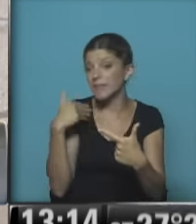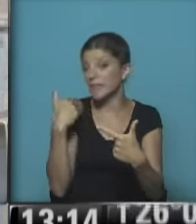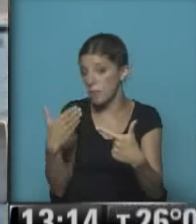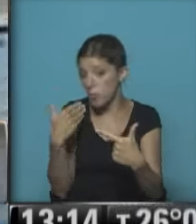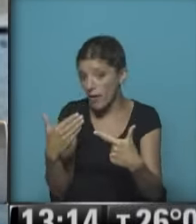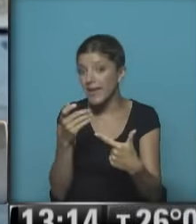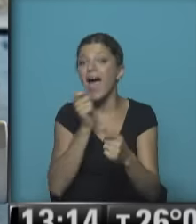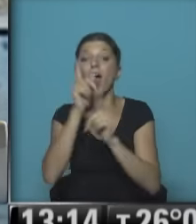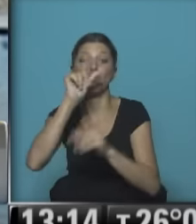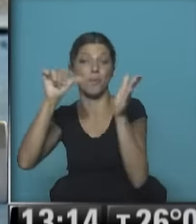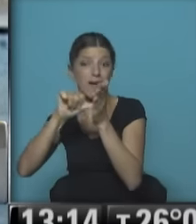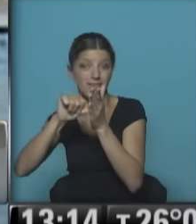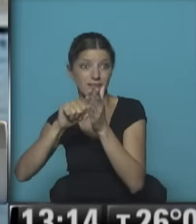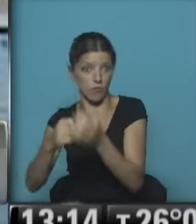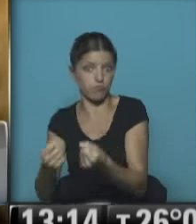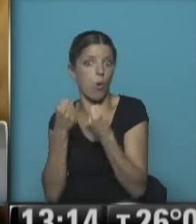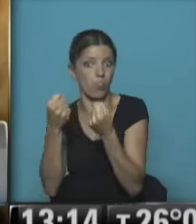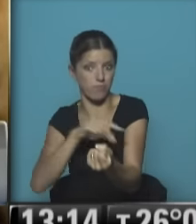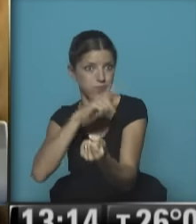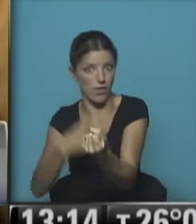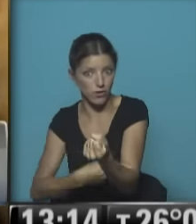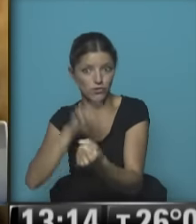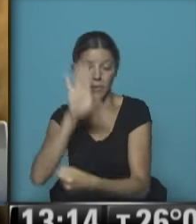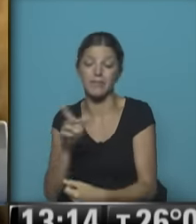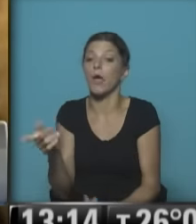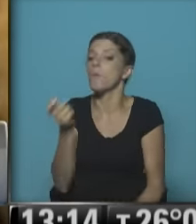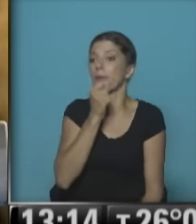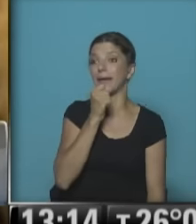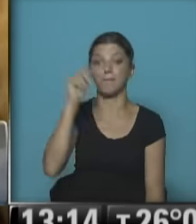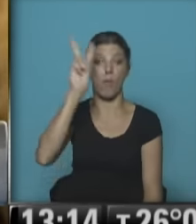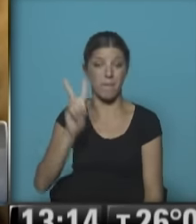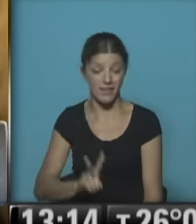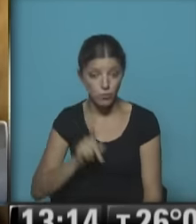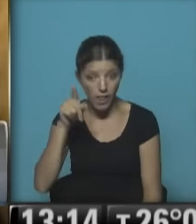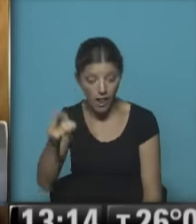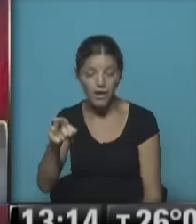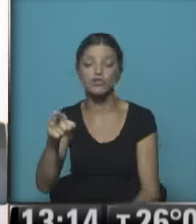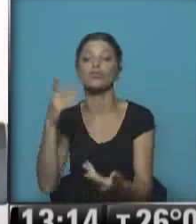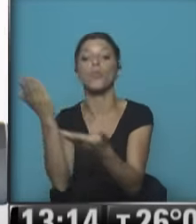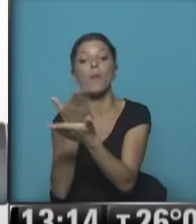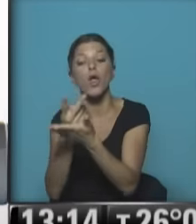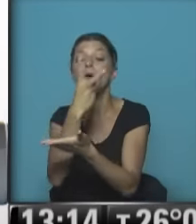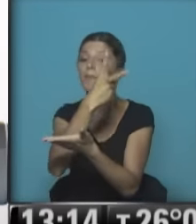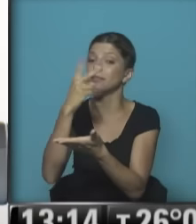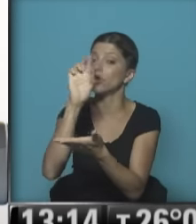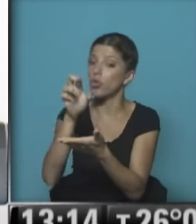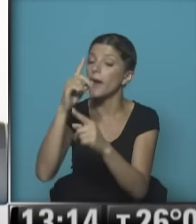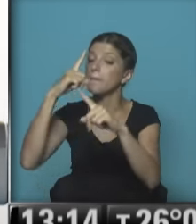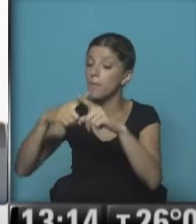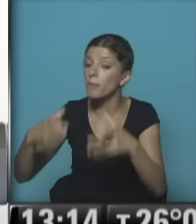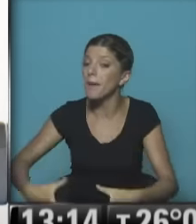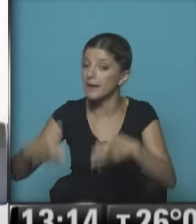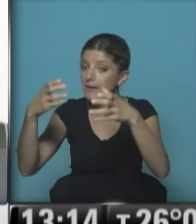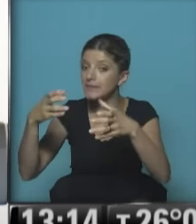para economías con fuertes espaldas. No es el caso de Venezuela, que pese a tener un costo promedio de $22 por barril,